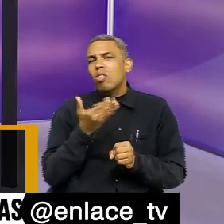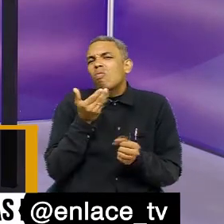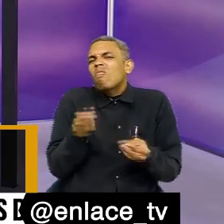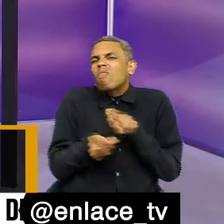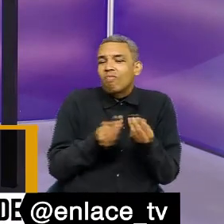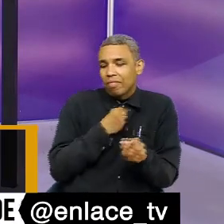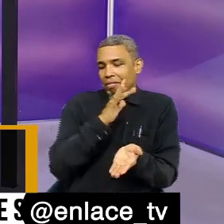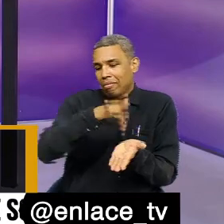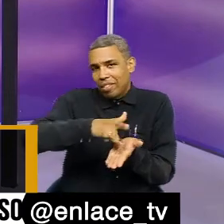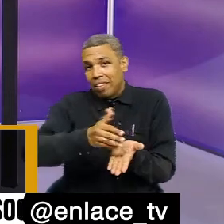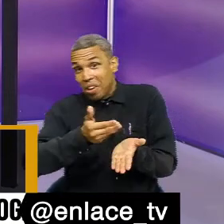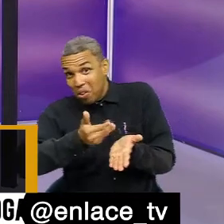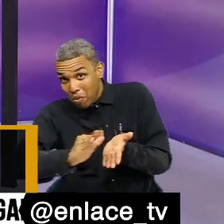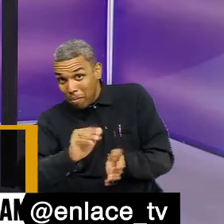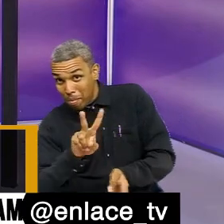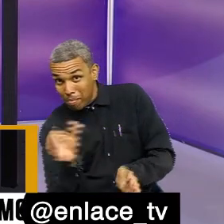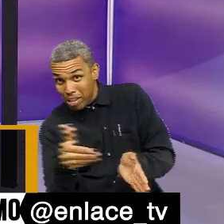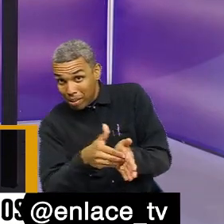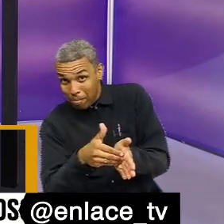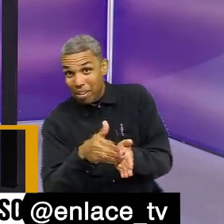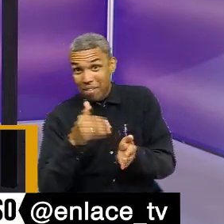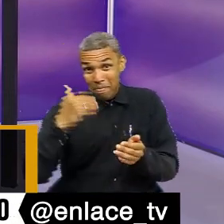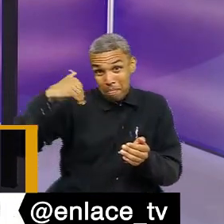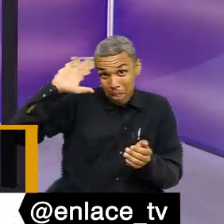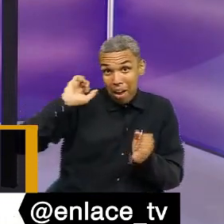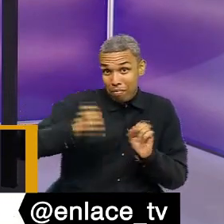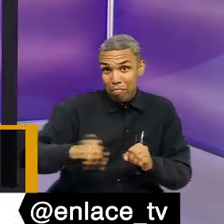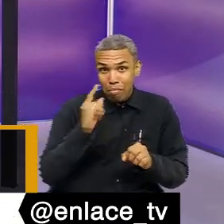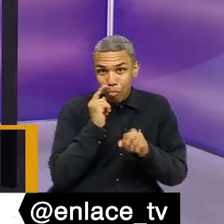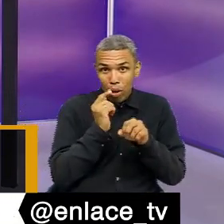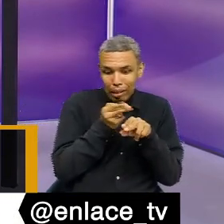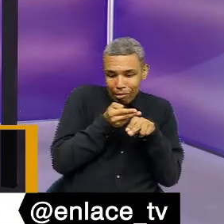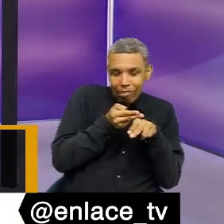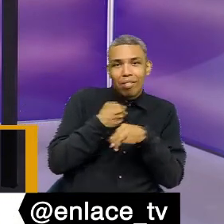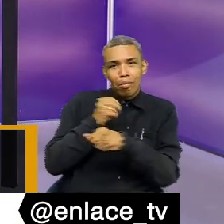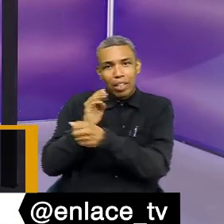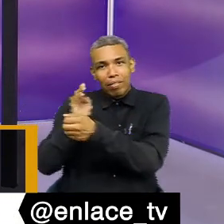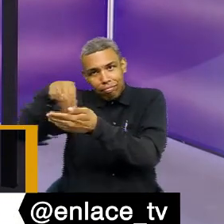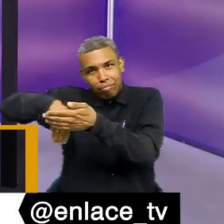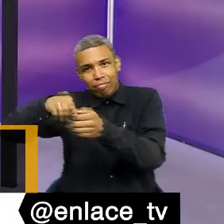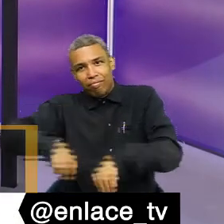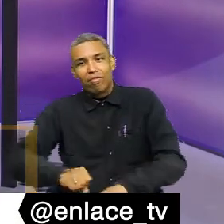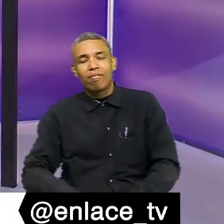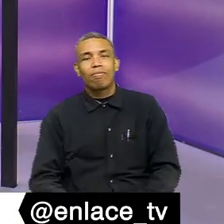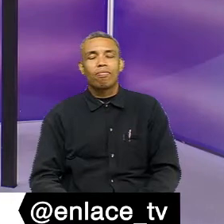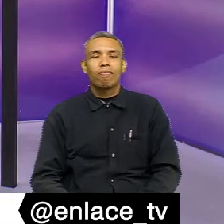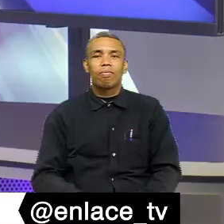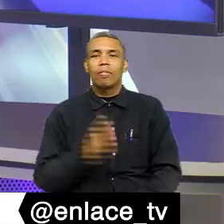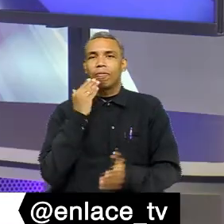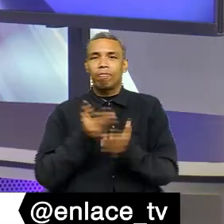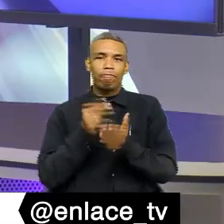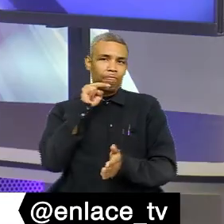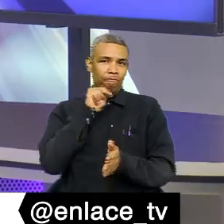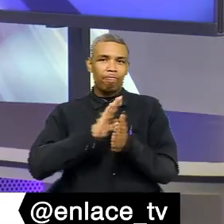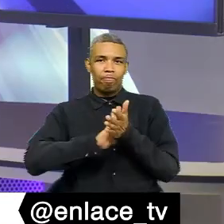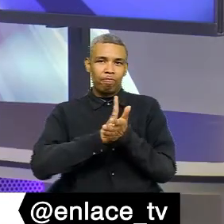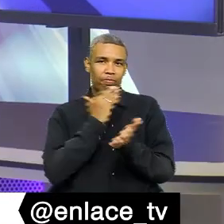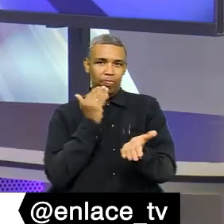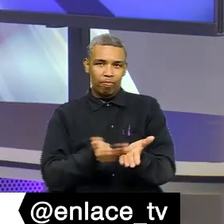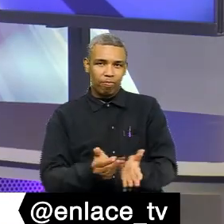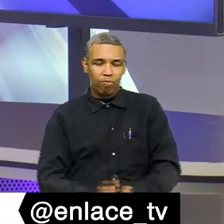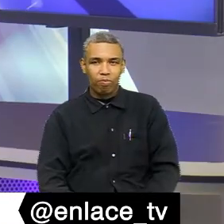barrio Torcoroma, 12:30. Continúen ustedes con más Enlace Noticias. Muy buenas tardes. Gracias, Neila. Muy buenas tardes para ustedes. ¿Cómo no animarse a